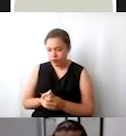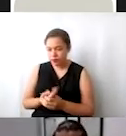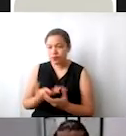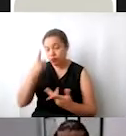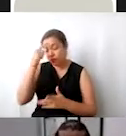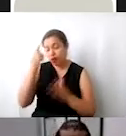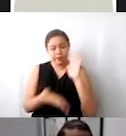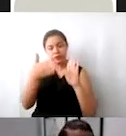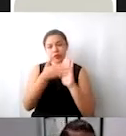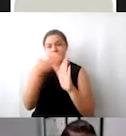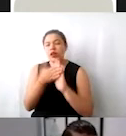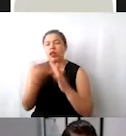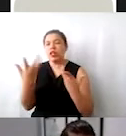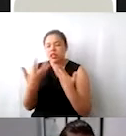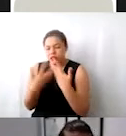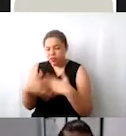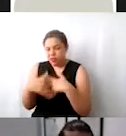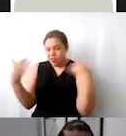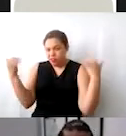construcción con maquinaria pesada.